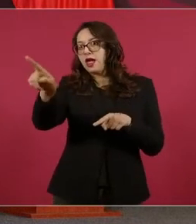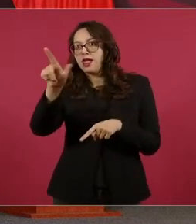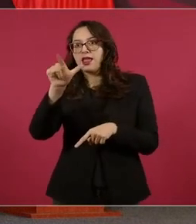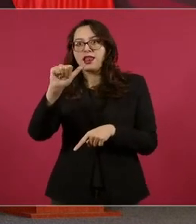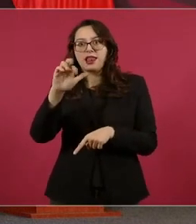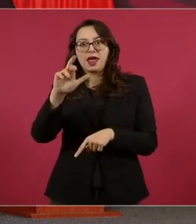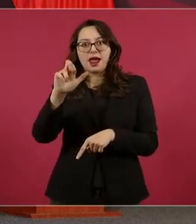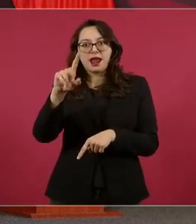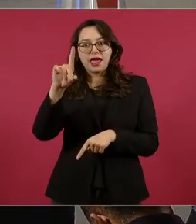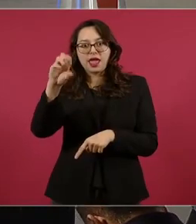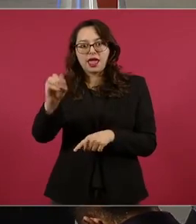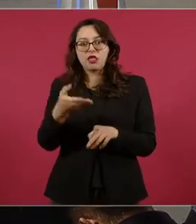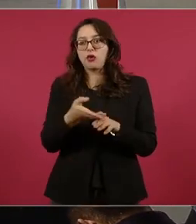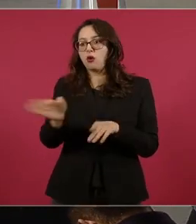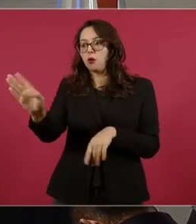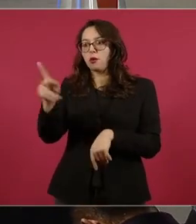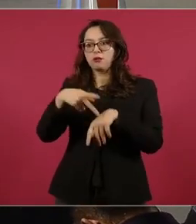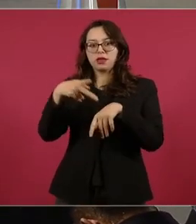Piedras